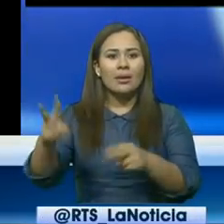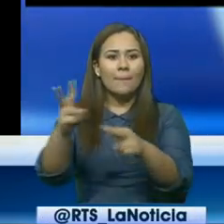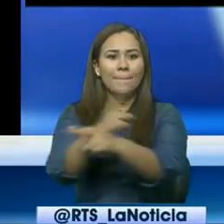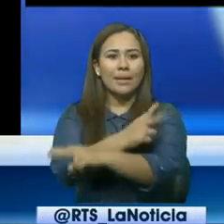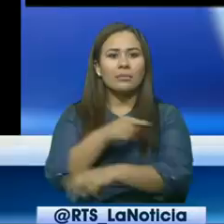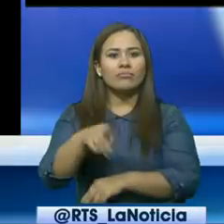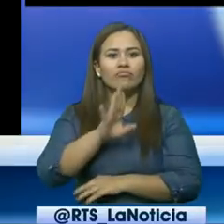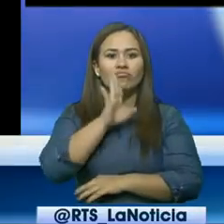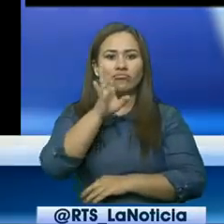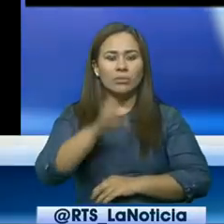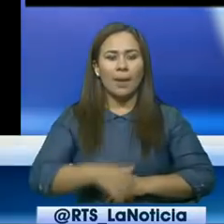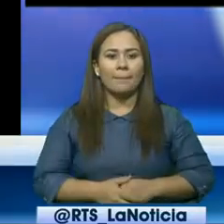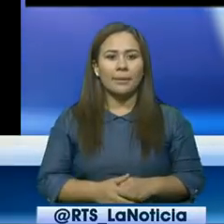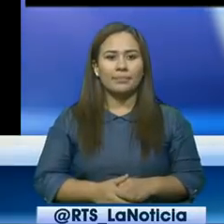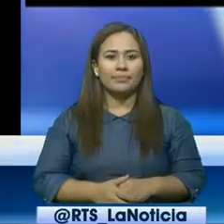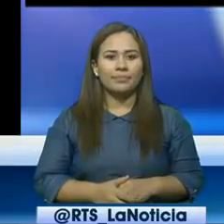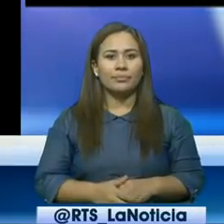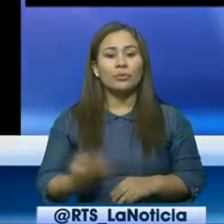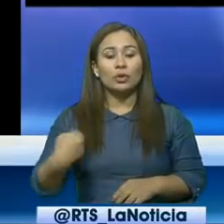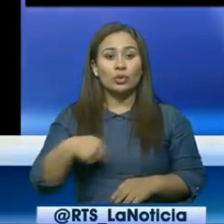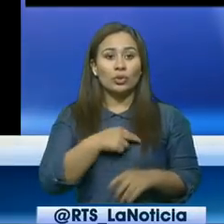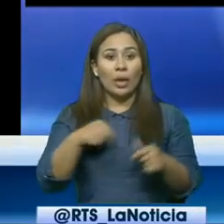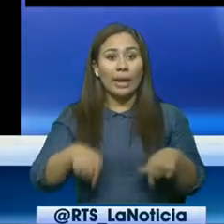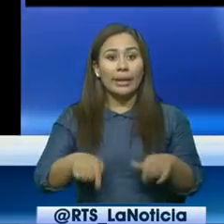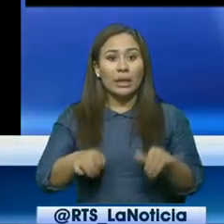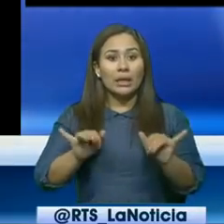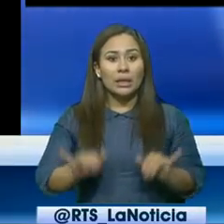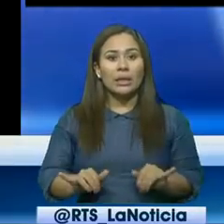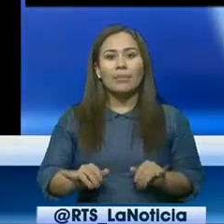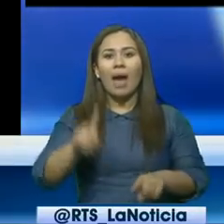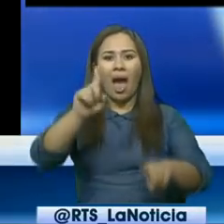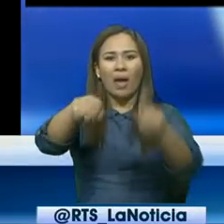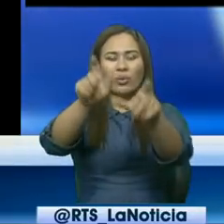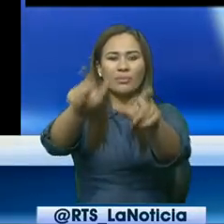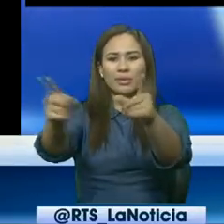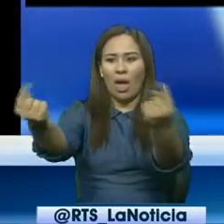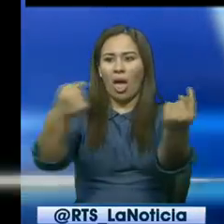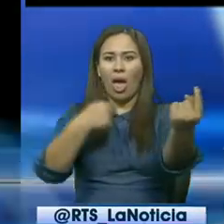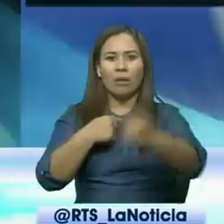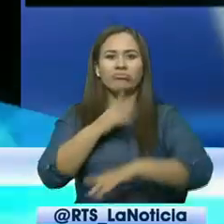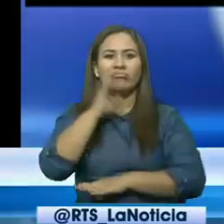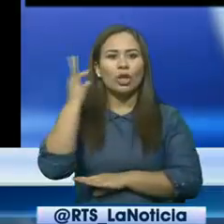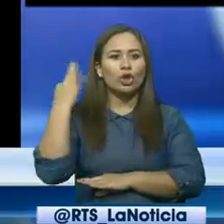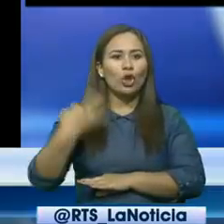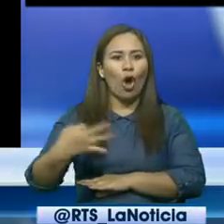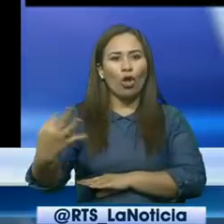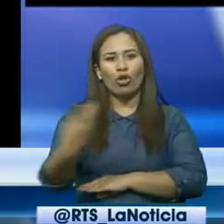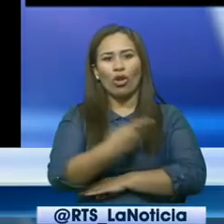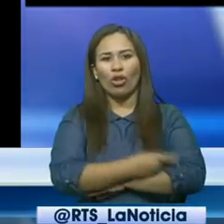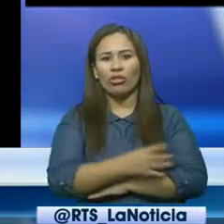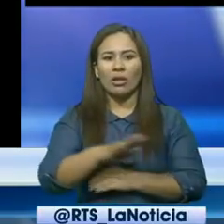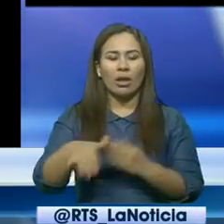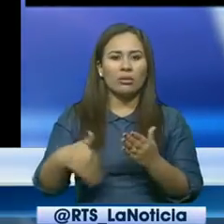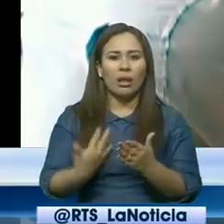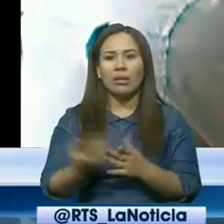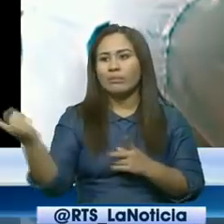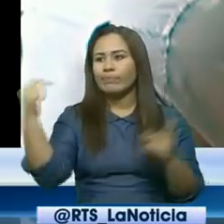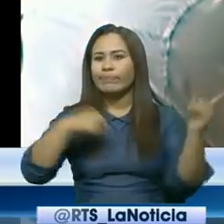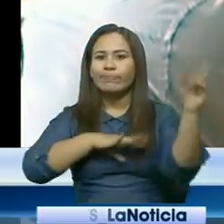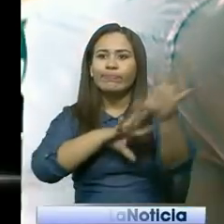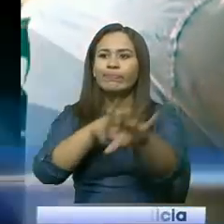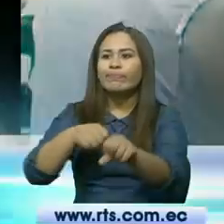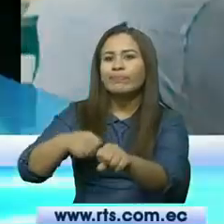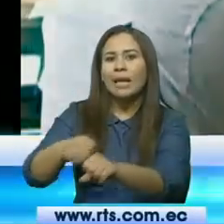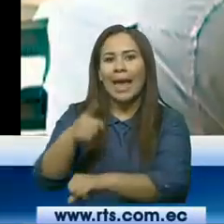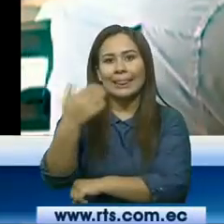sector aquí estamos nosotros a veces ellos vienen entre motos todos aquí dando la vuelta tienen